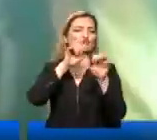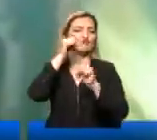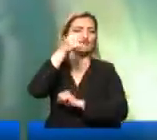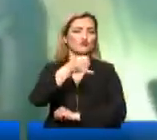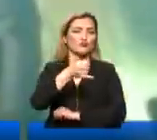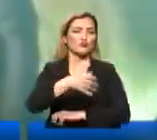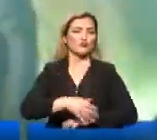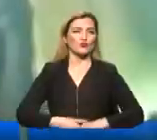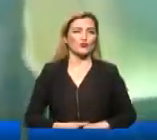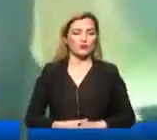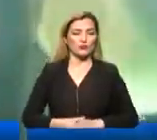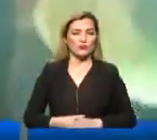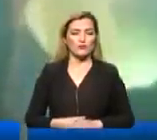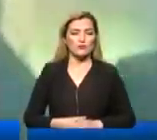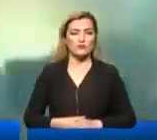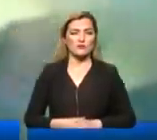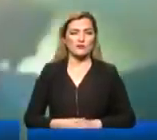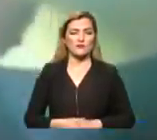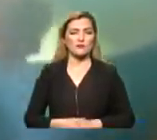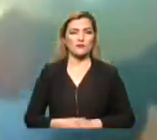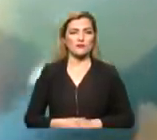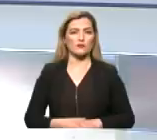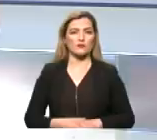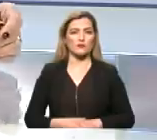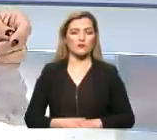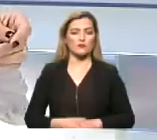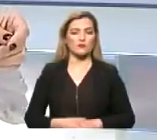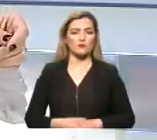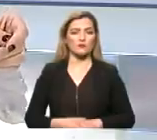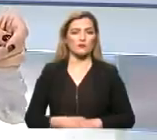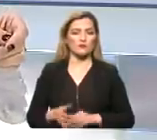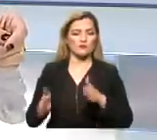violación. En Loja, María del Rocío Coronel, 24 horas.